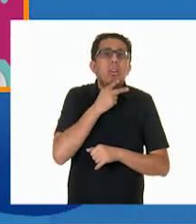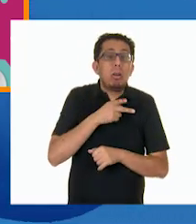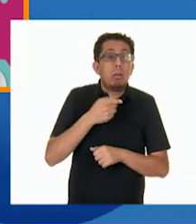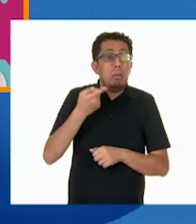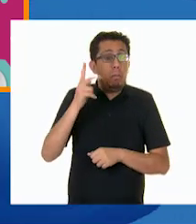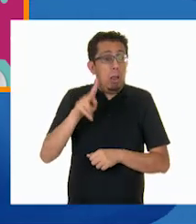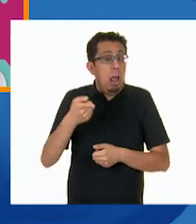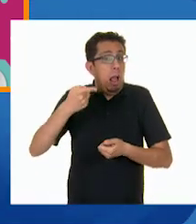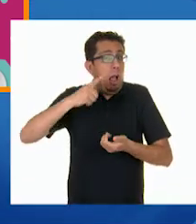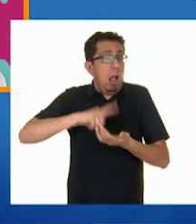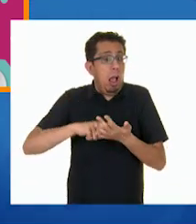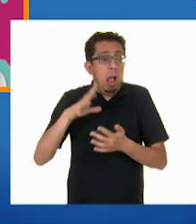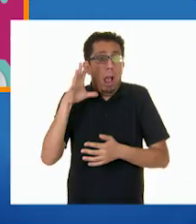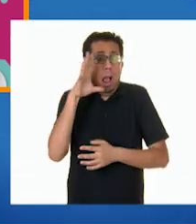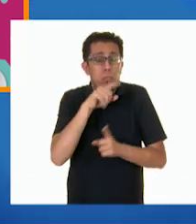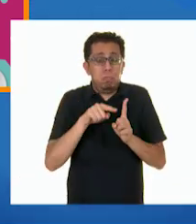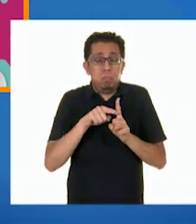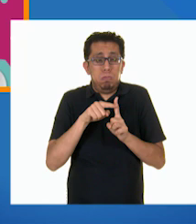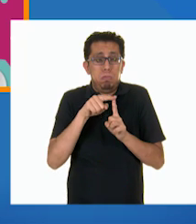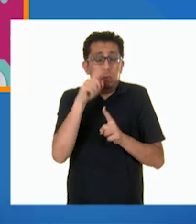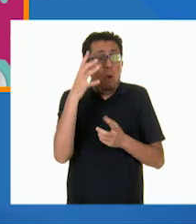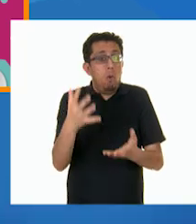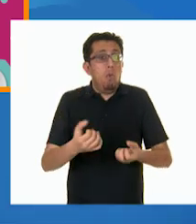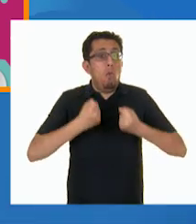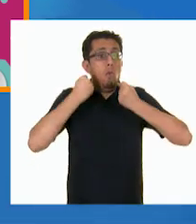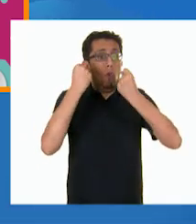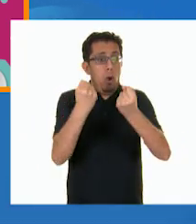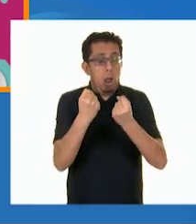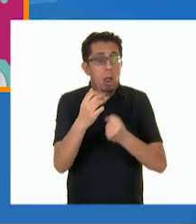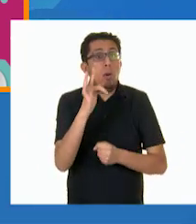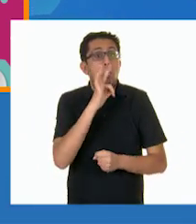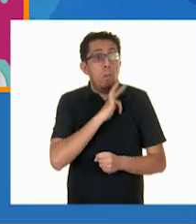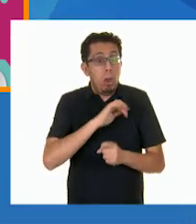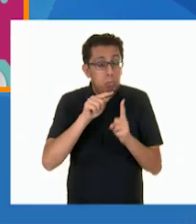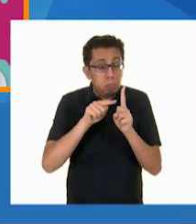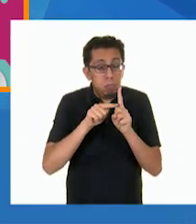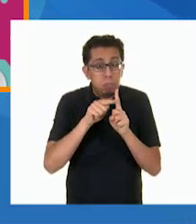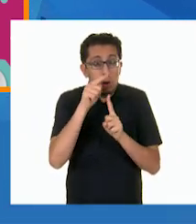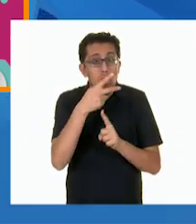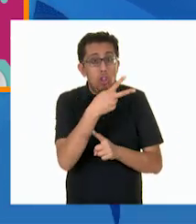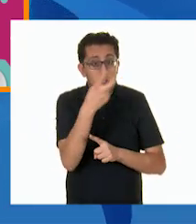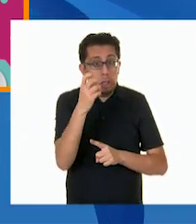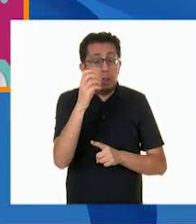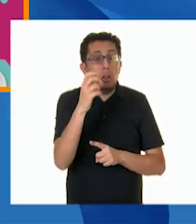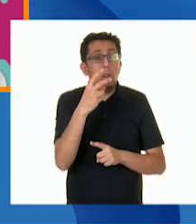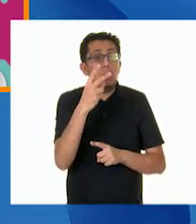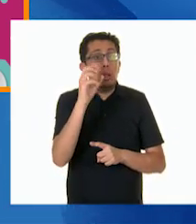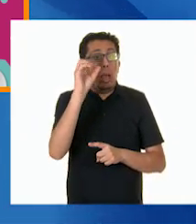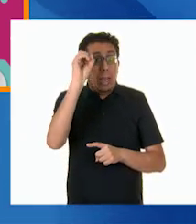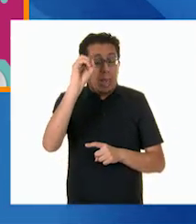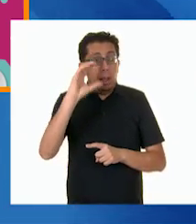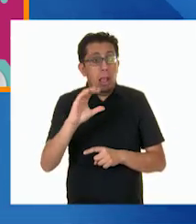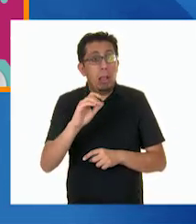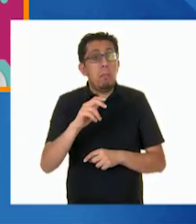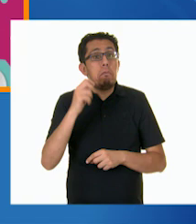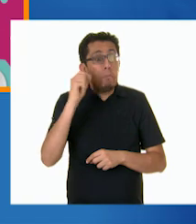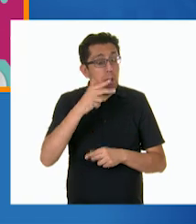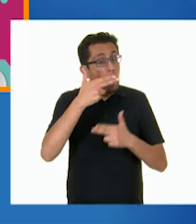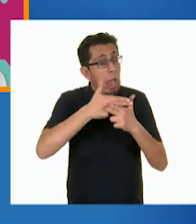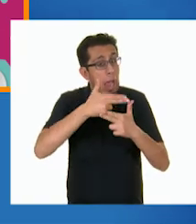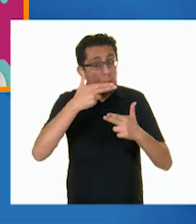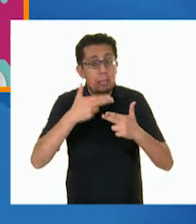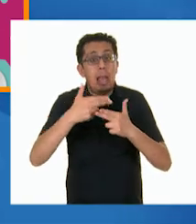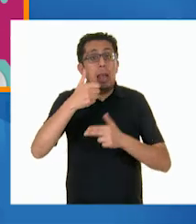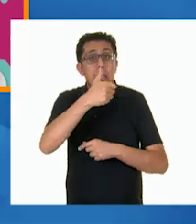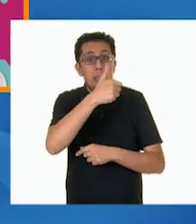de corrosión que se pueden presentar. Llega a medir temperaturas de entre 200 grados Celsius hasta 600 grados